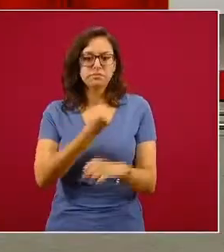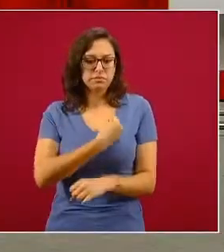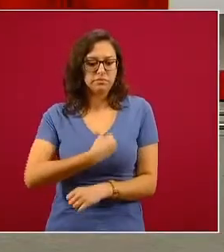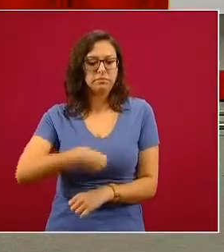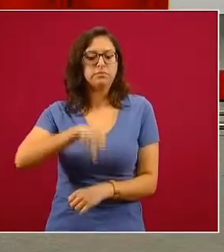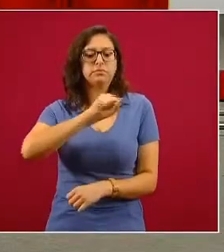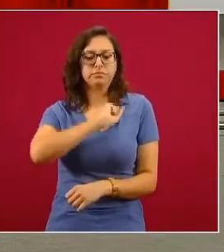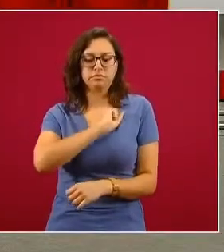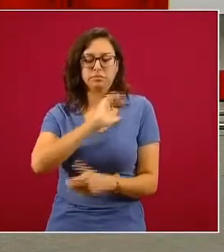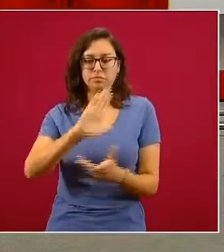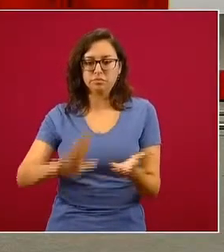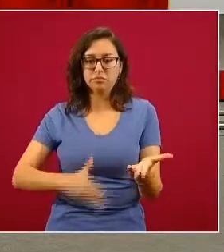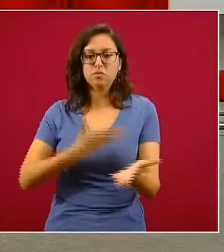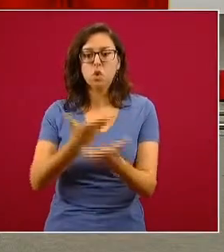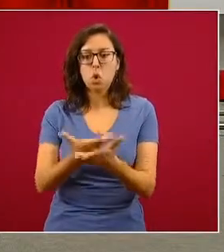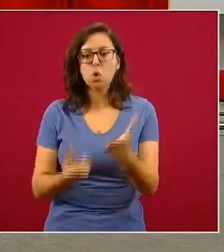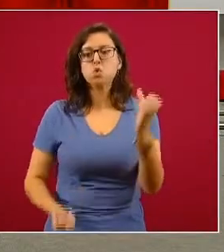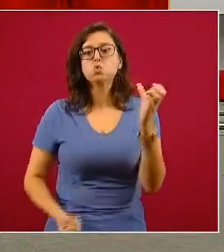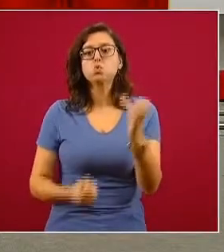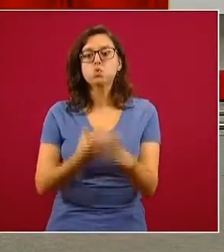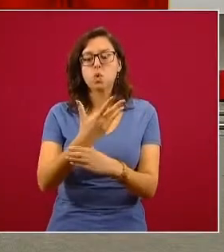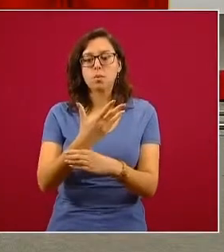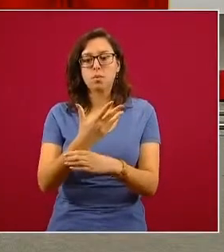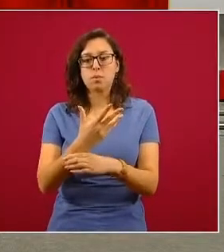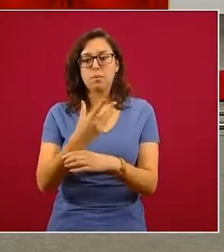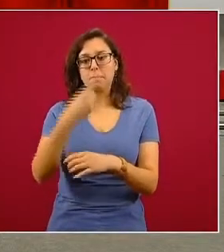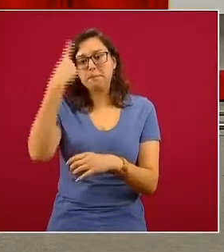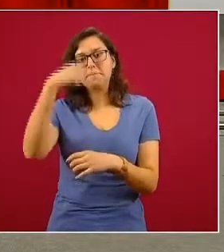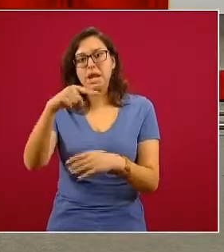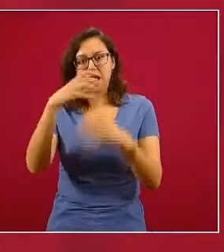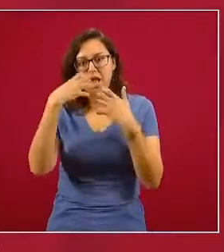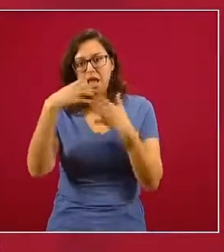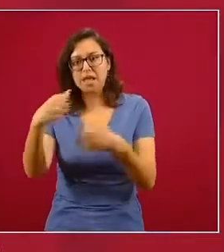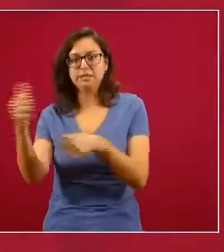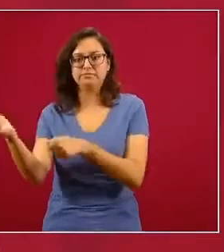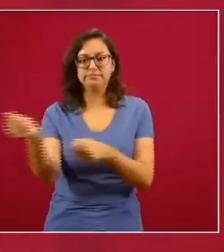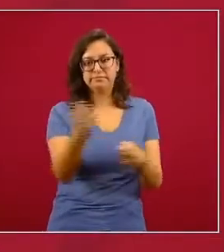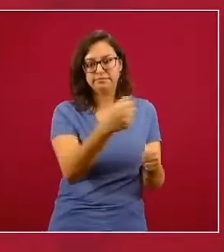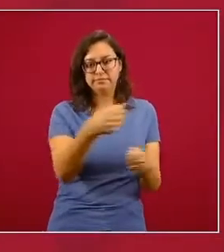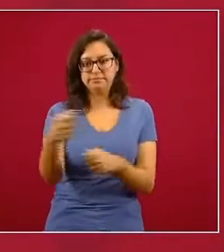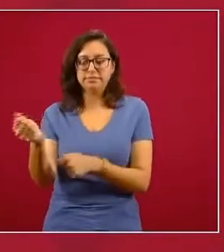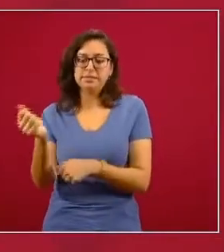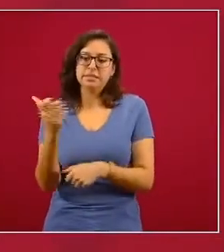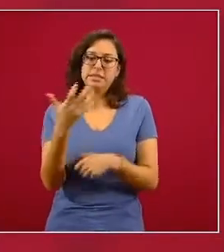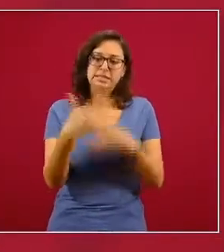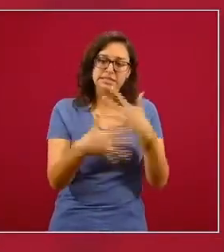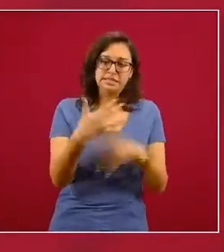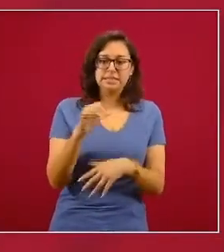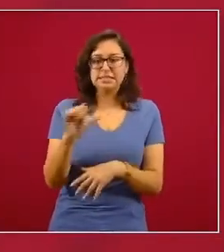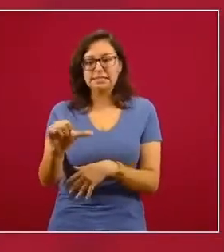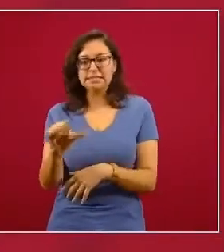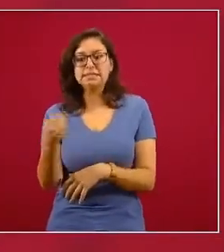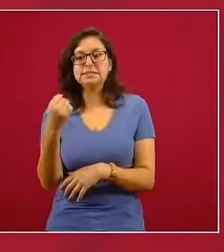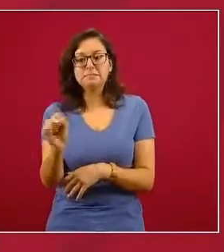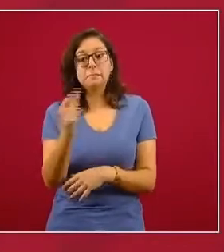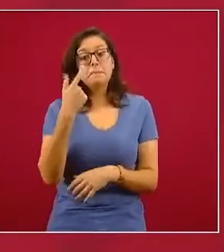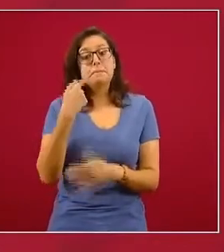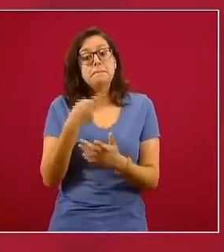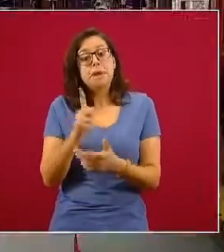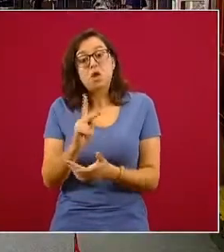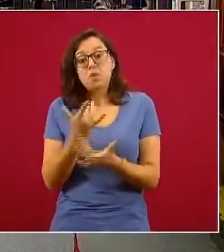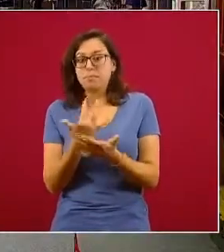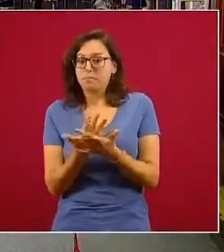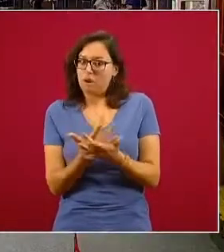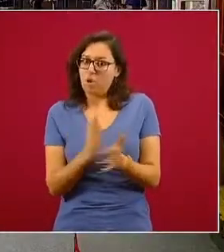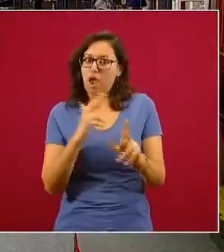tener esta propuesta innovadora de grito y de actividad del 16 de septiembre, pero me espero a que se presente públicamente. Lo que sí les